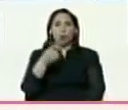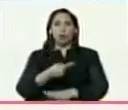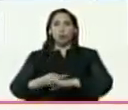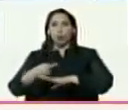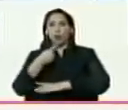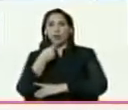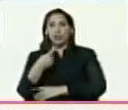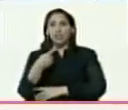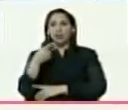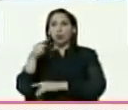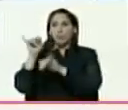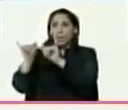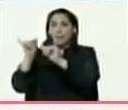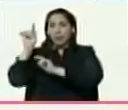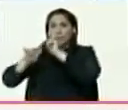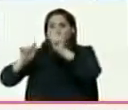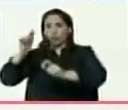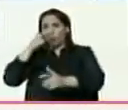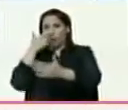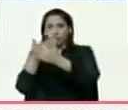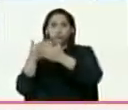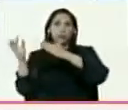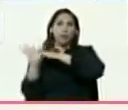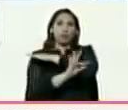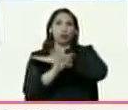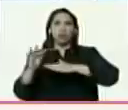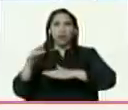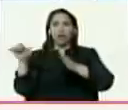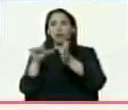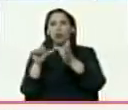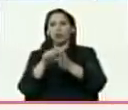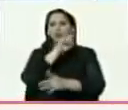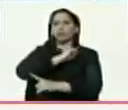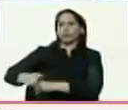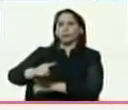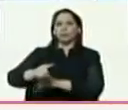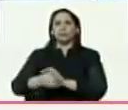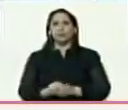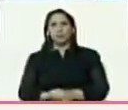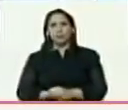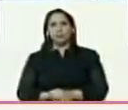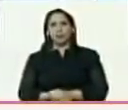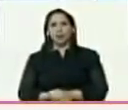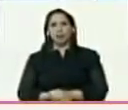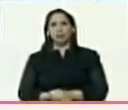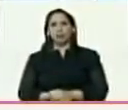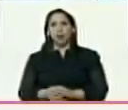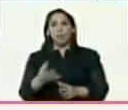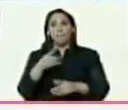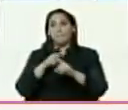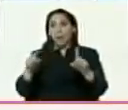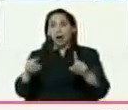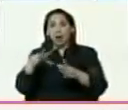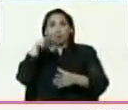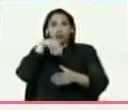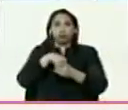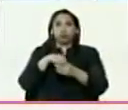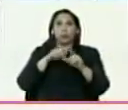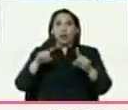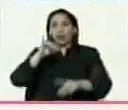por los propios habitantes de esta frontera donde denunciaron que los obligaron a ellos para que este sujeto